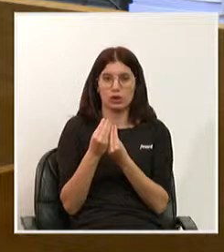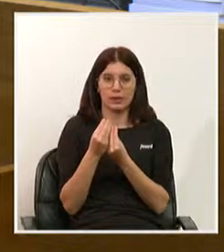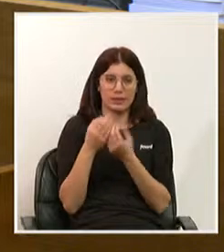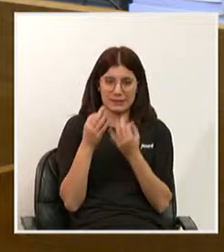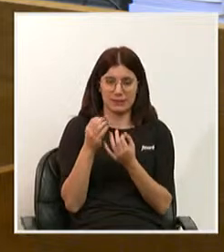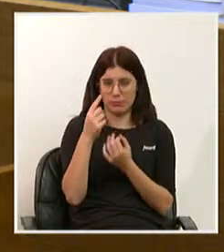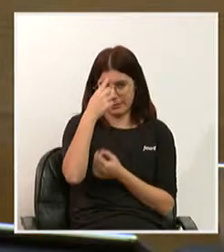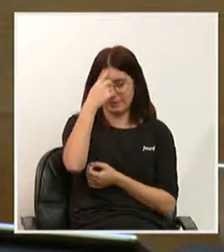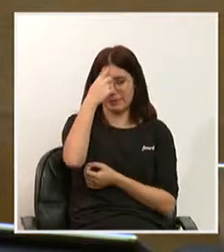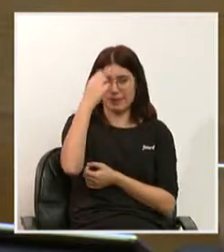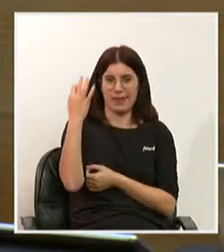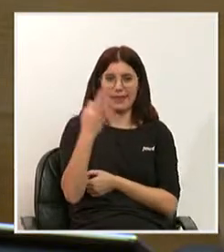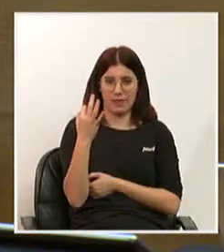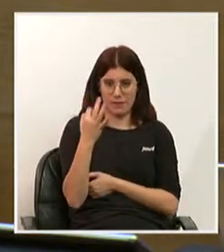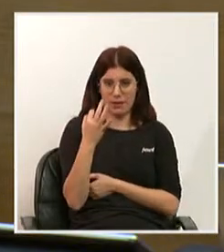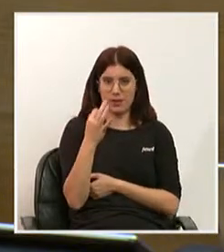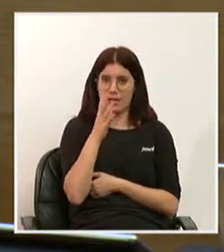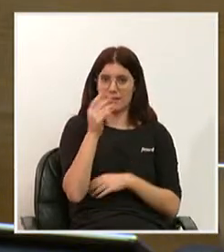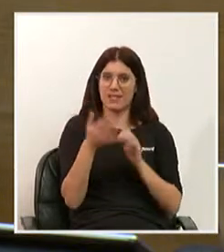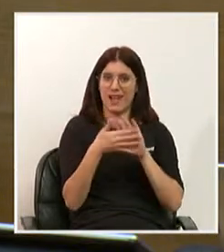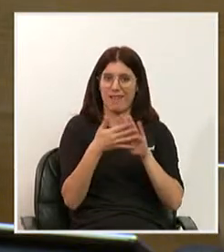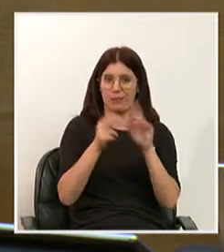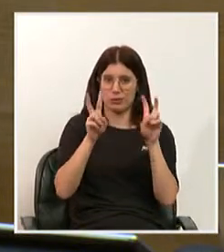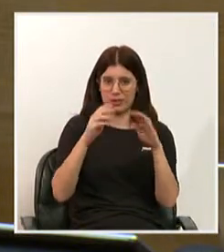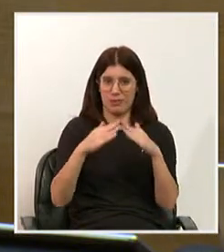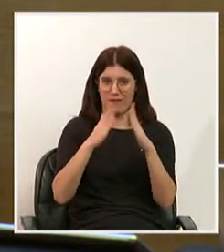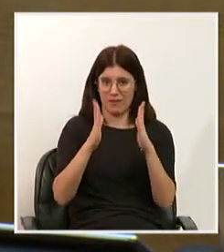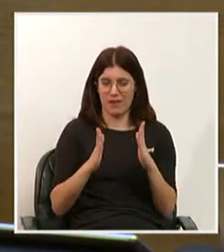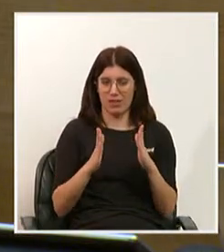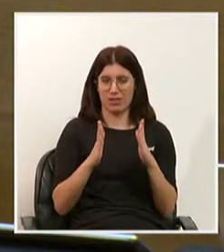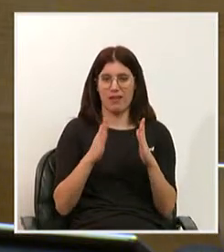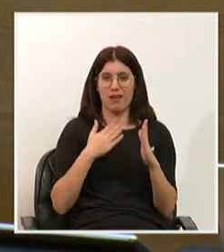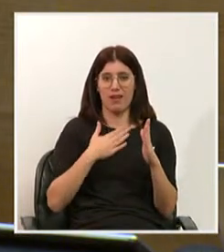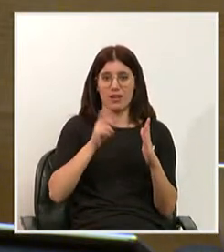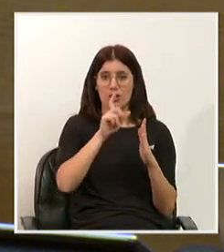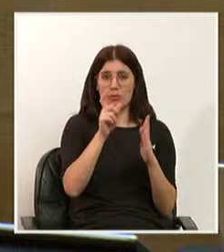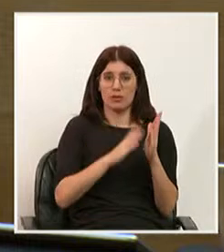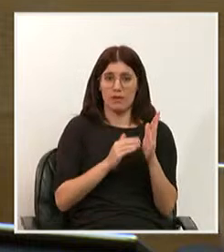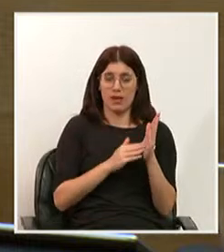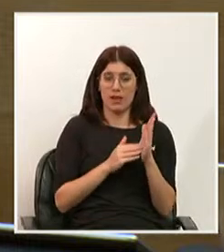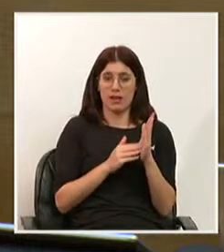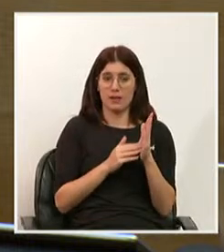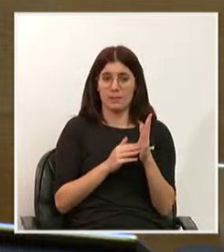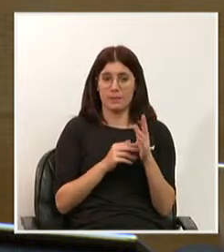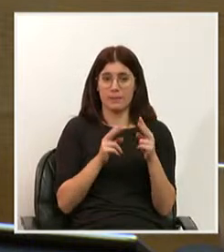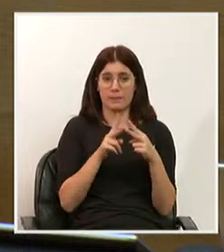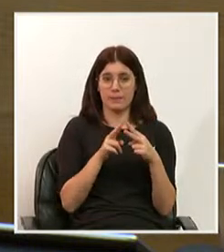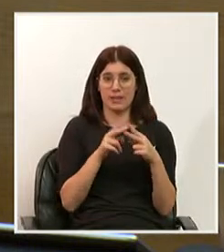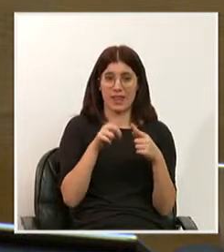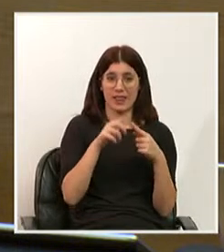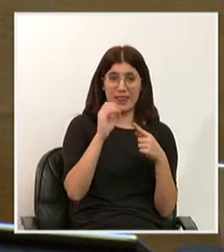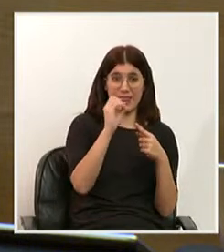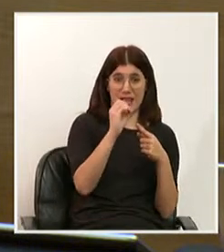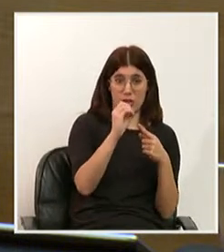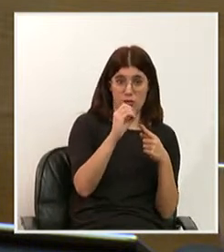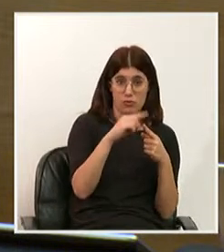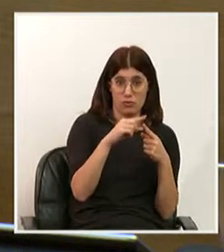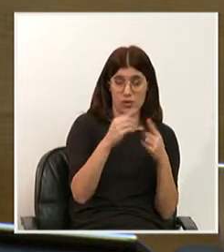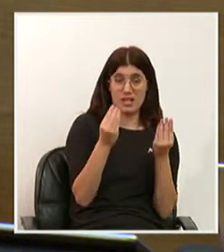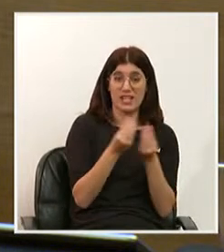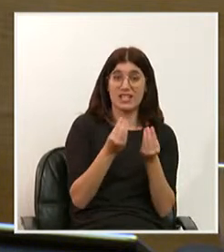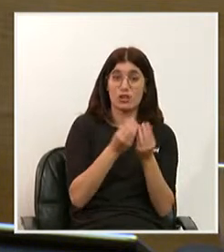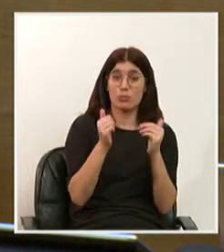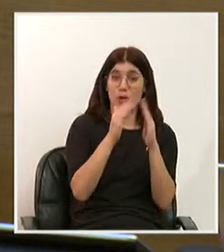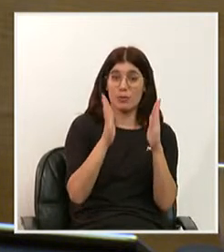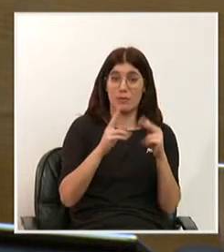siempre muy presentes al hablar en materia de vivienda en esta comunidad que son cero y ocho cero es el número de viviendas que ha